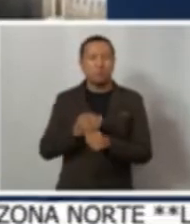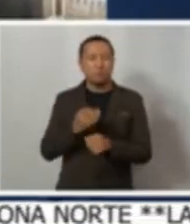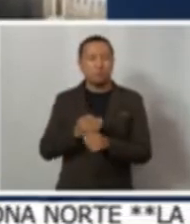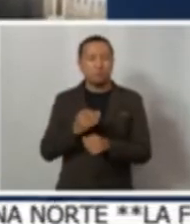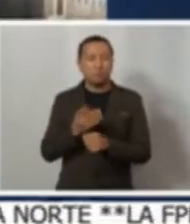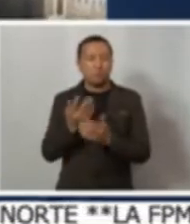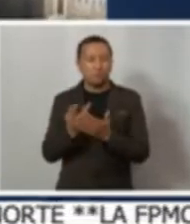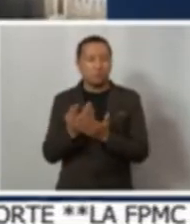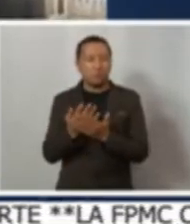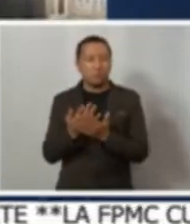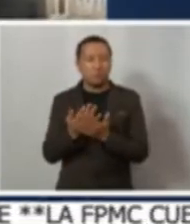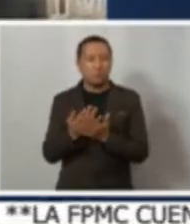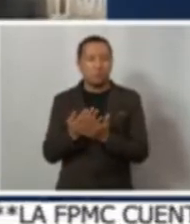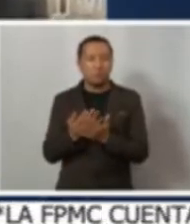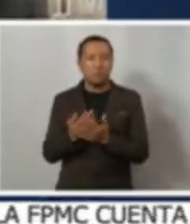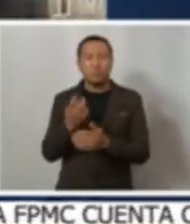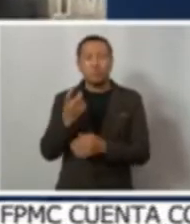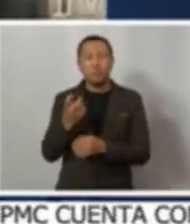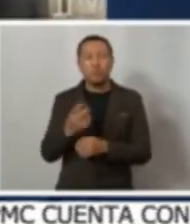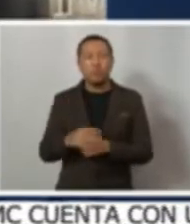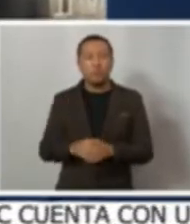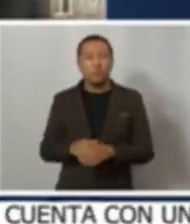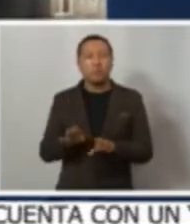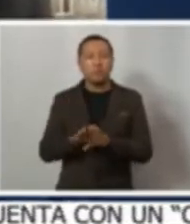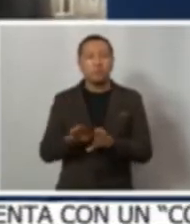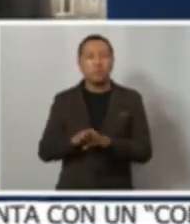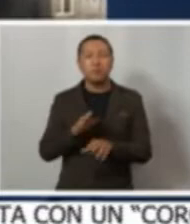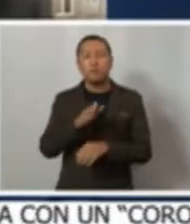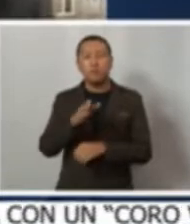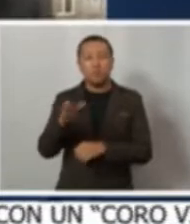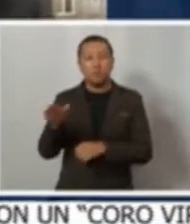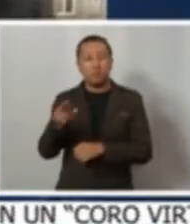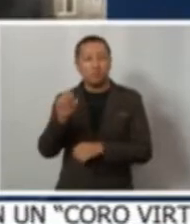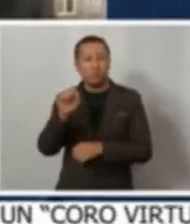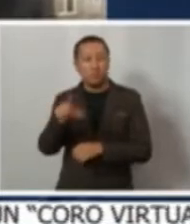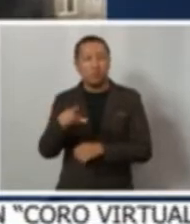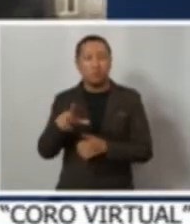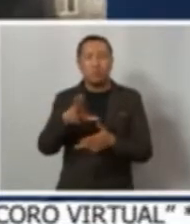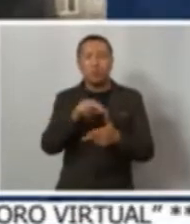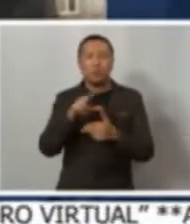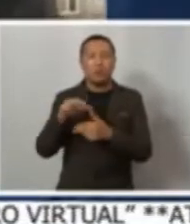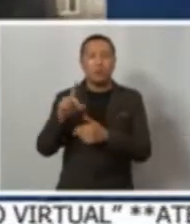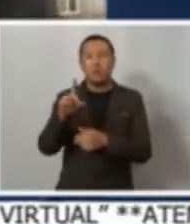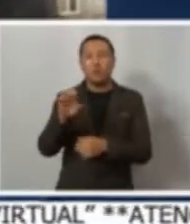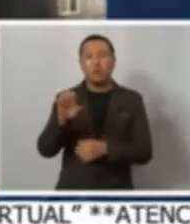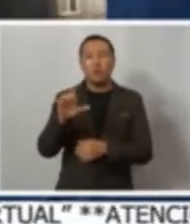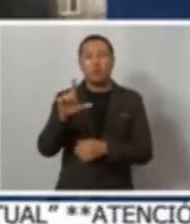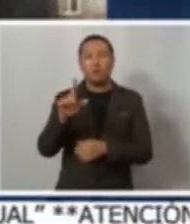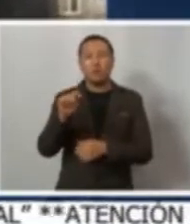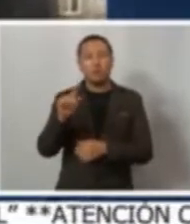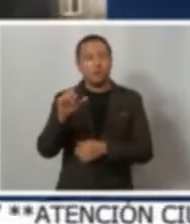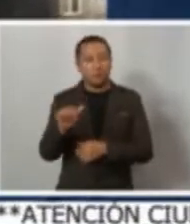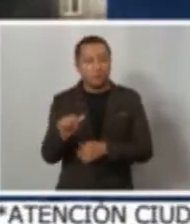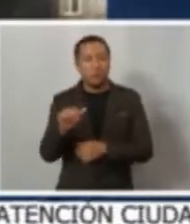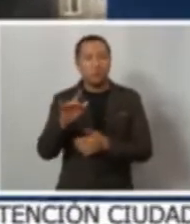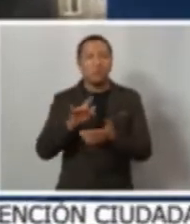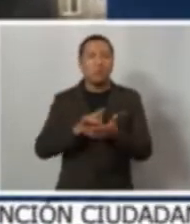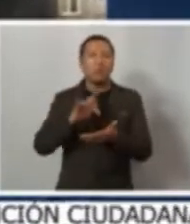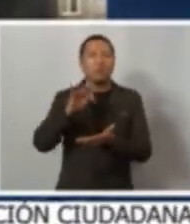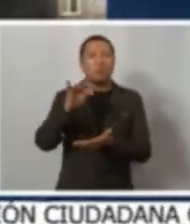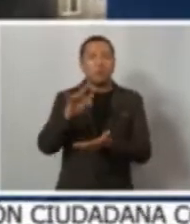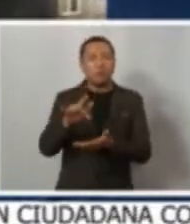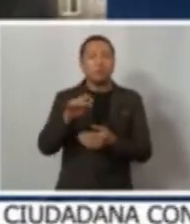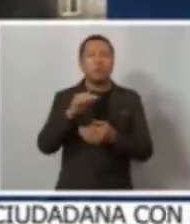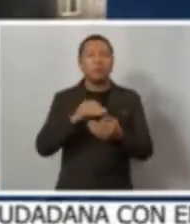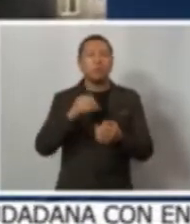espera y en ese tránsito y en ese recorrido del huracán Delta, así que permanezca en casa. Gracias por todos